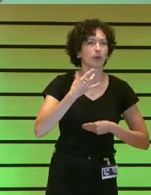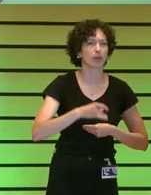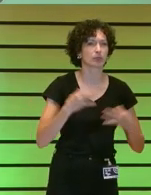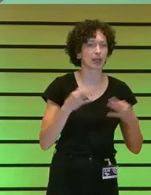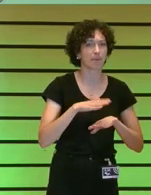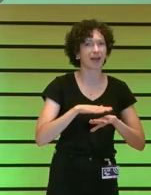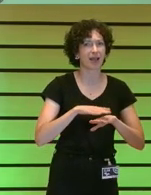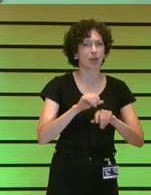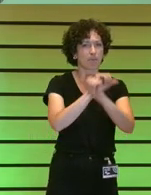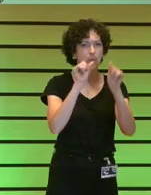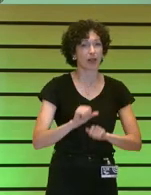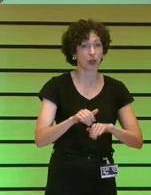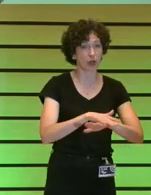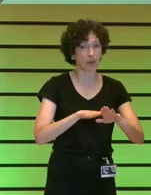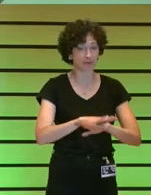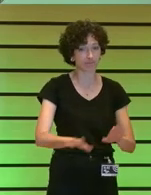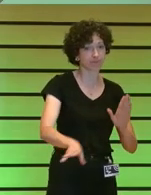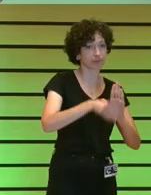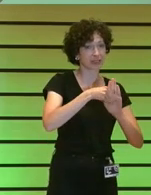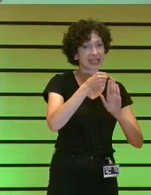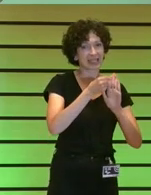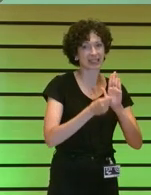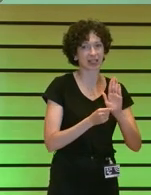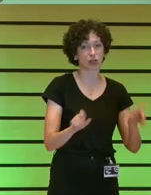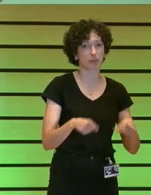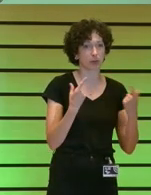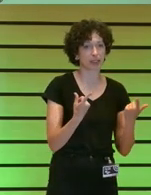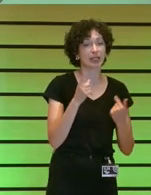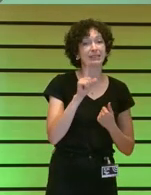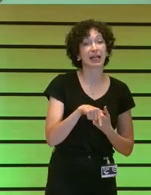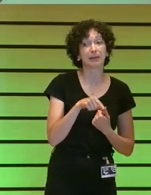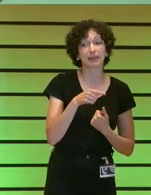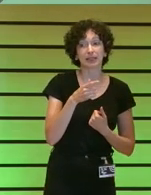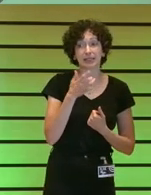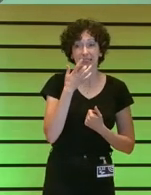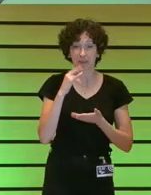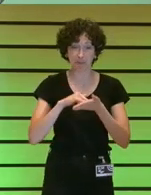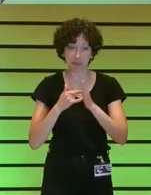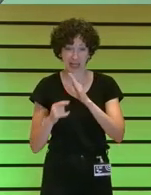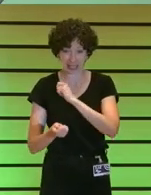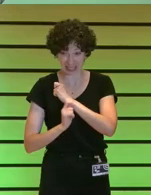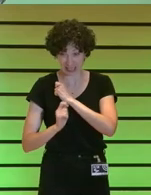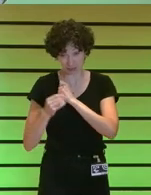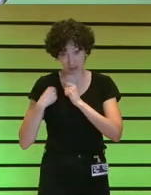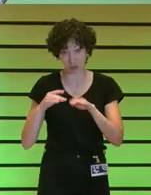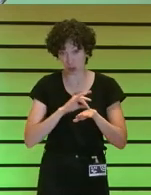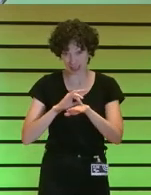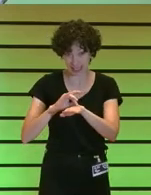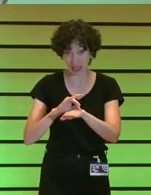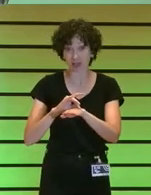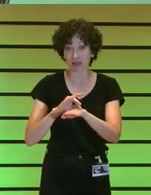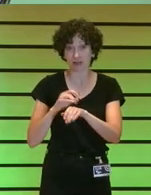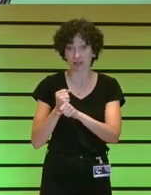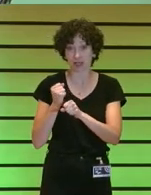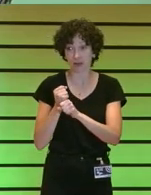gobernanza criterios medioambientales Y si también deberían plasmarse los planes estratégicos que son nuestra guía y nuestra hoja de trabajo